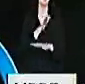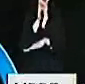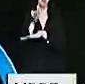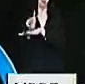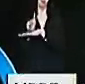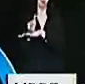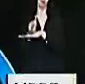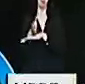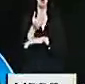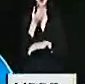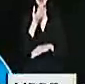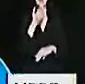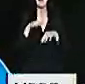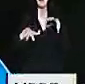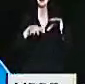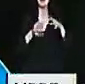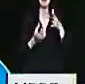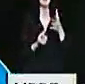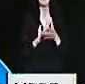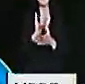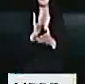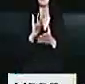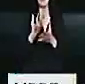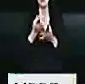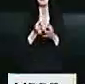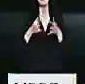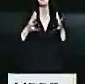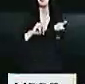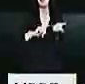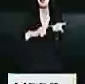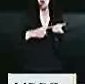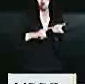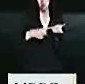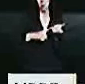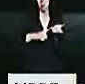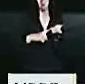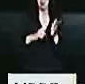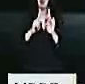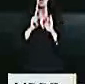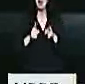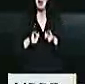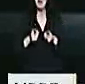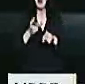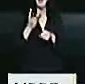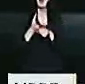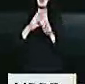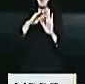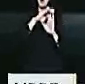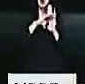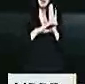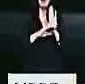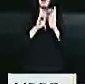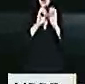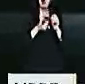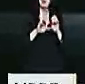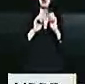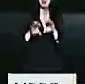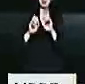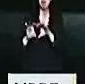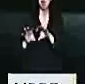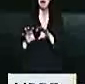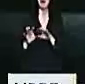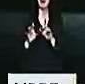de muy alta sofisticación. Sí. Entonces, debería haber un programa de formaciones más más